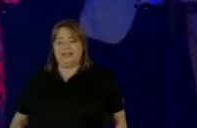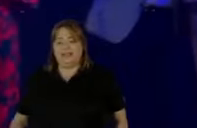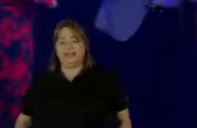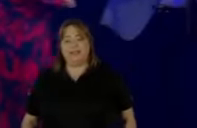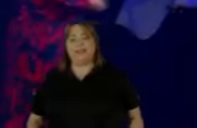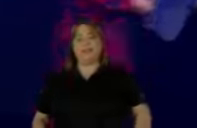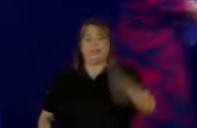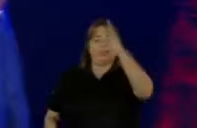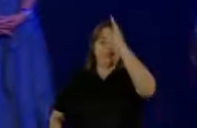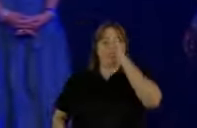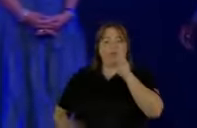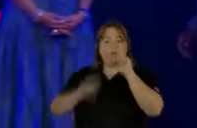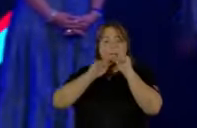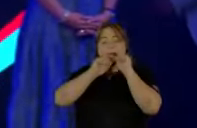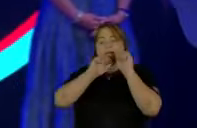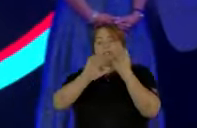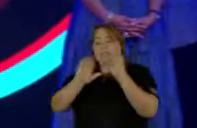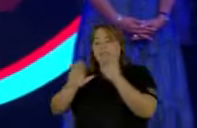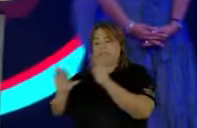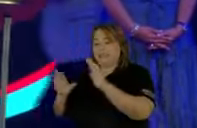Dios bendiga.